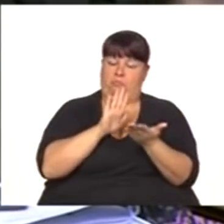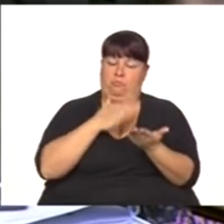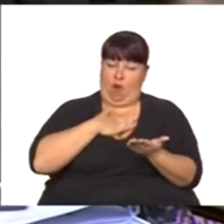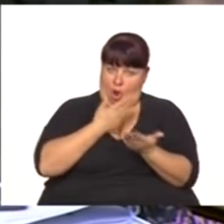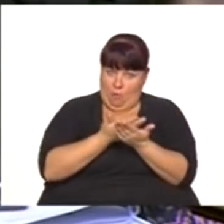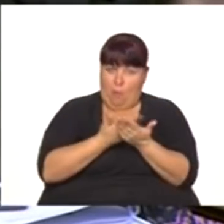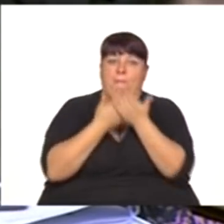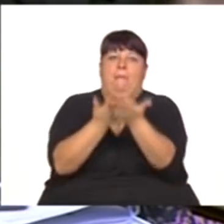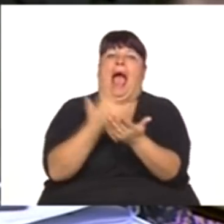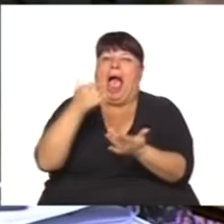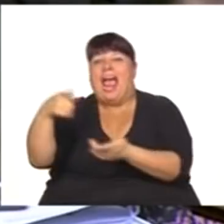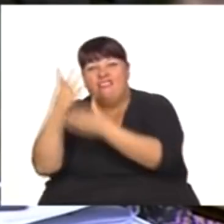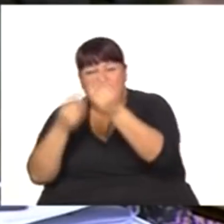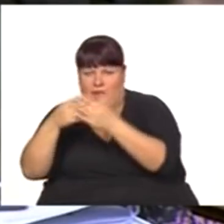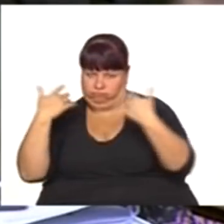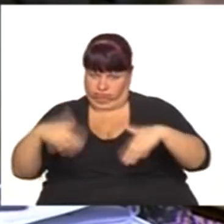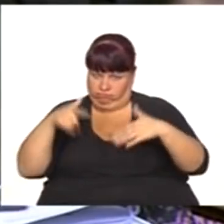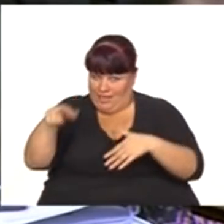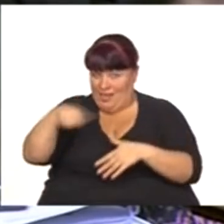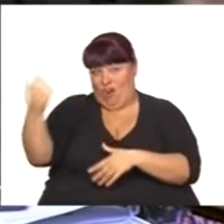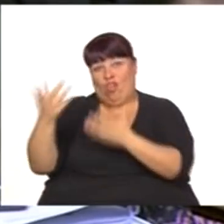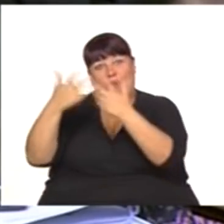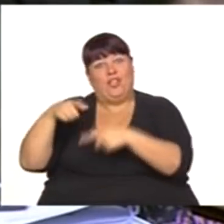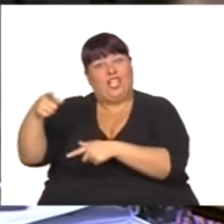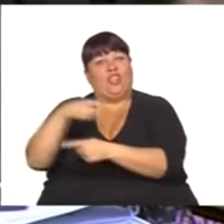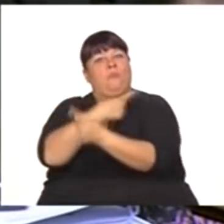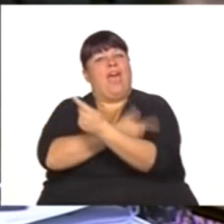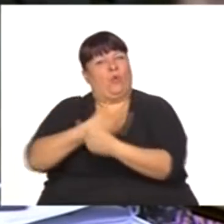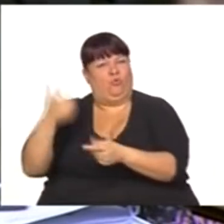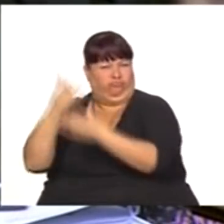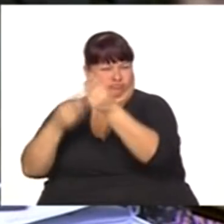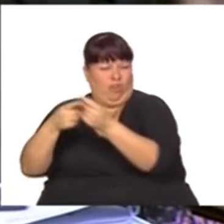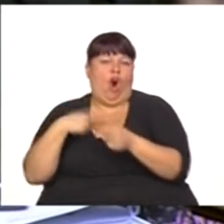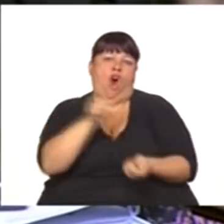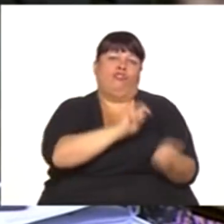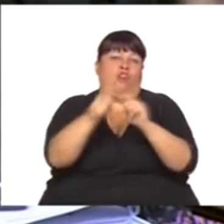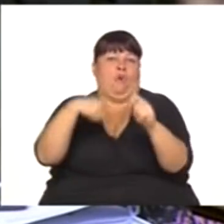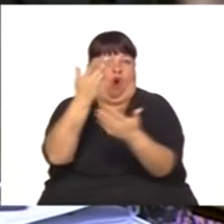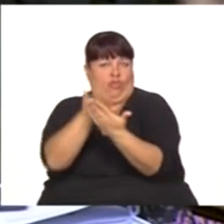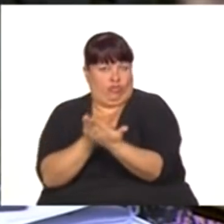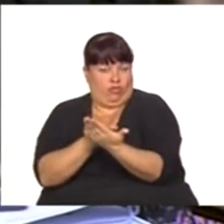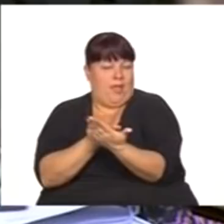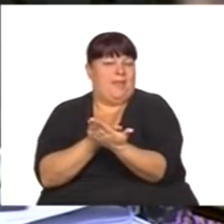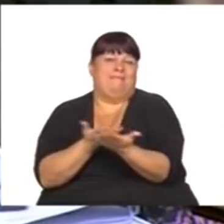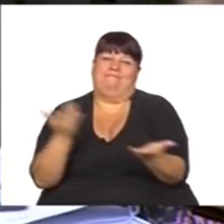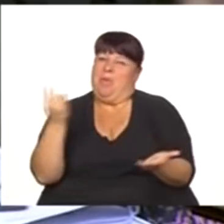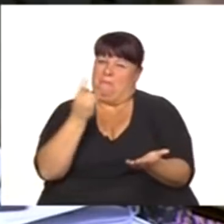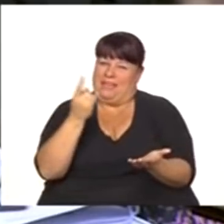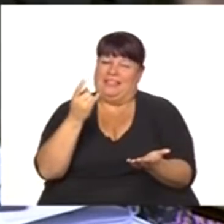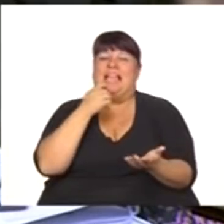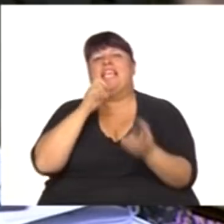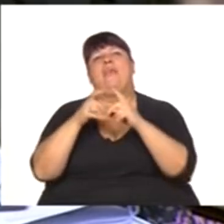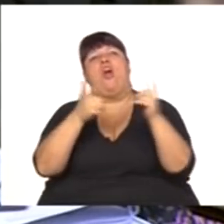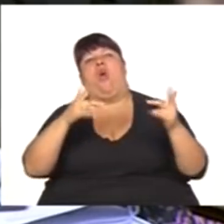corregir las falencias, que son muchas, que tiene el proyecto del Poder Ejecutivo. Ahora, no es cierto que si no